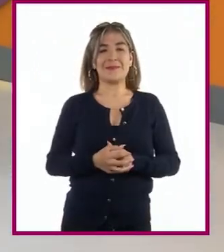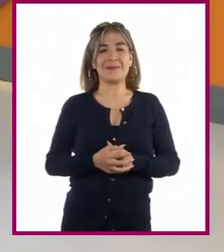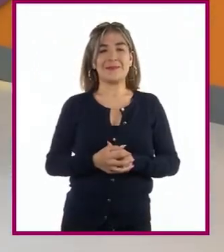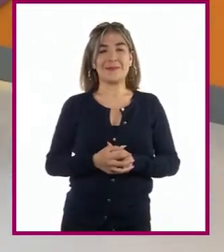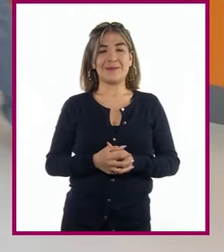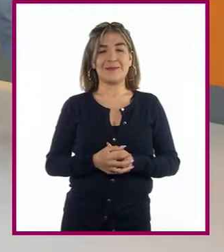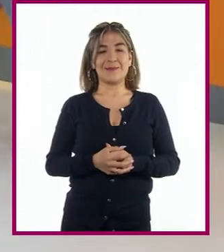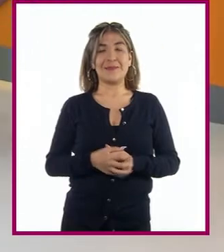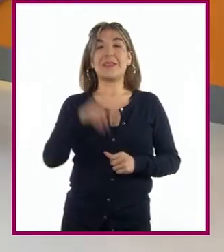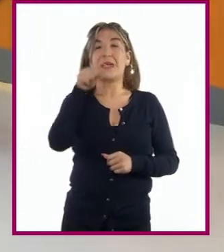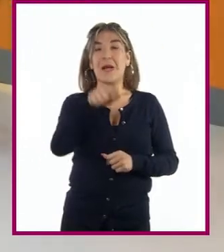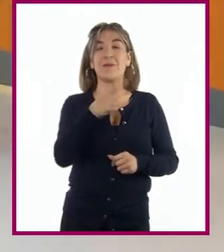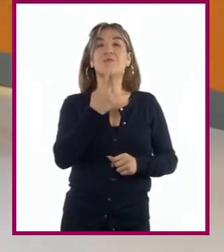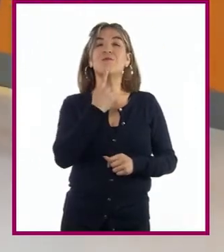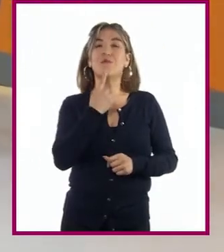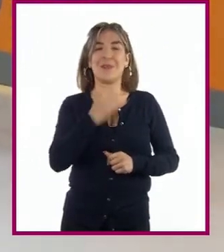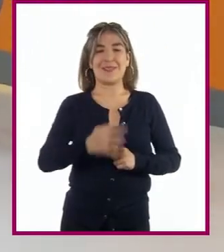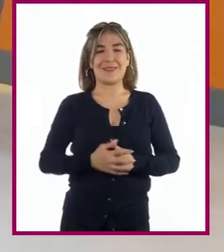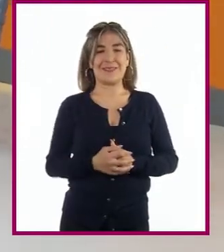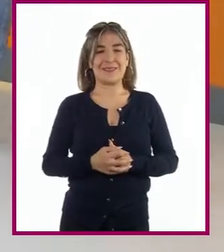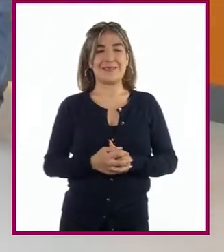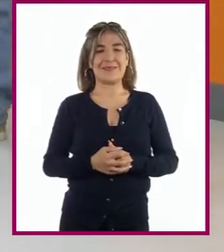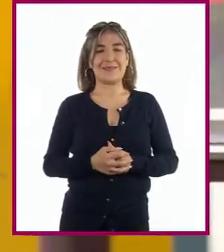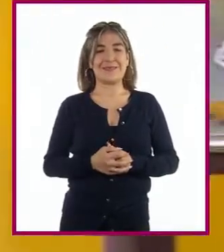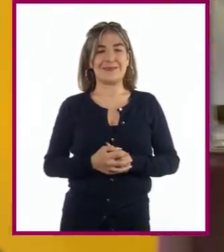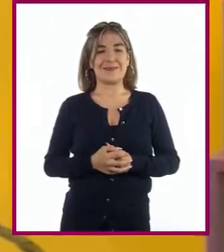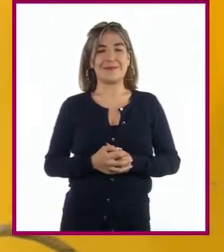y con ayuda de esta muñeca,